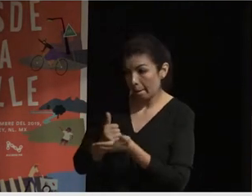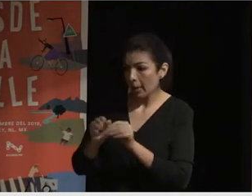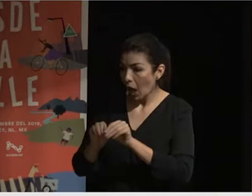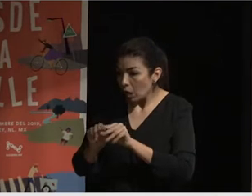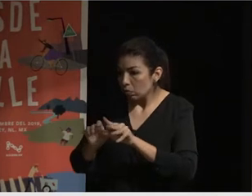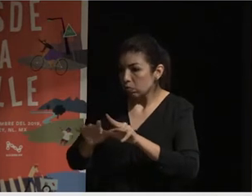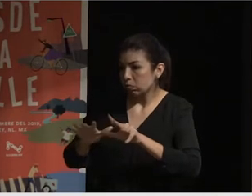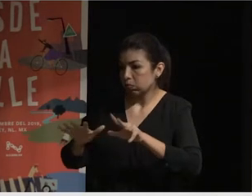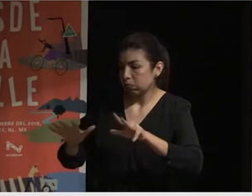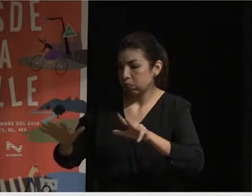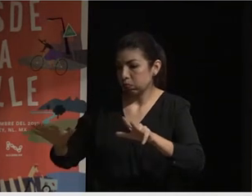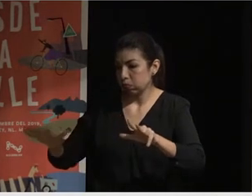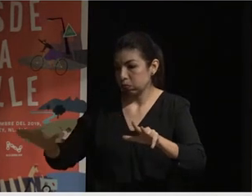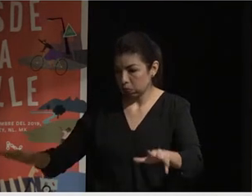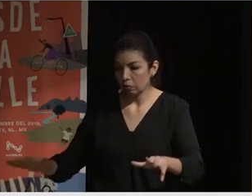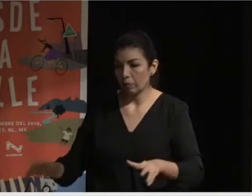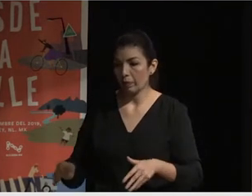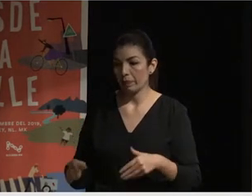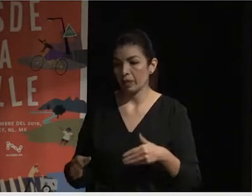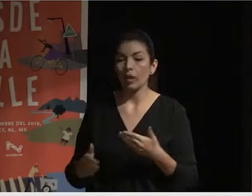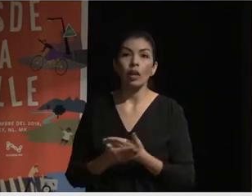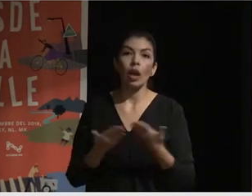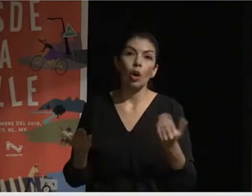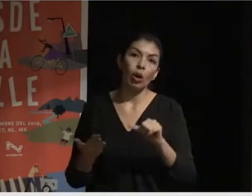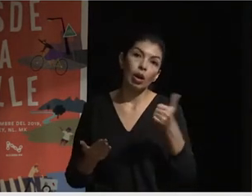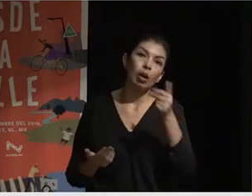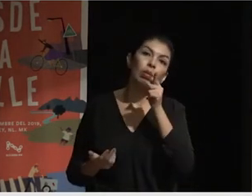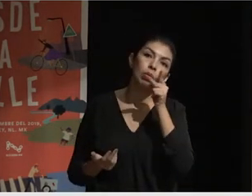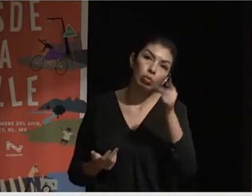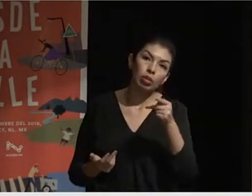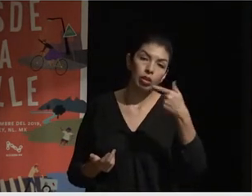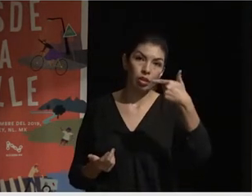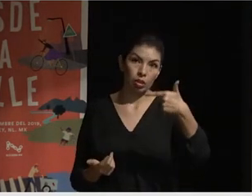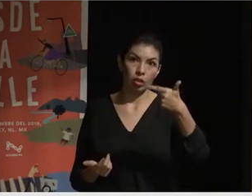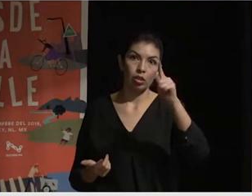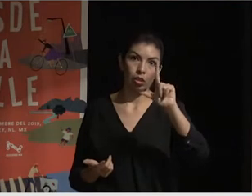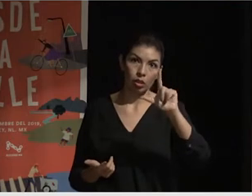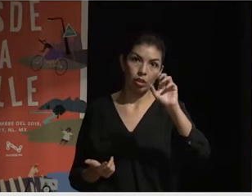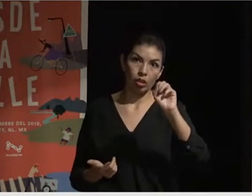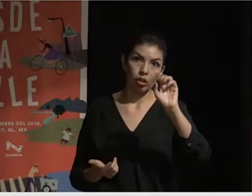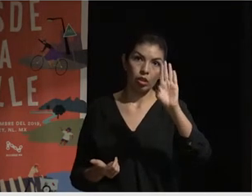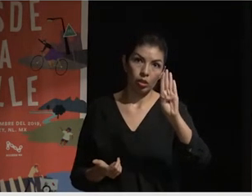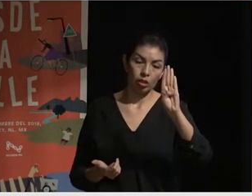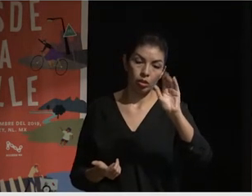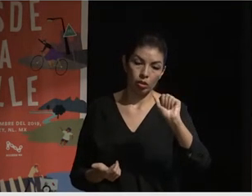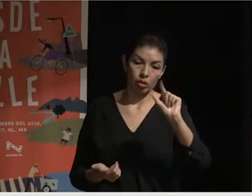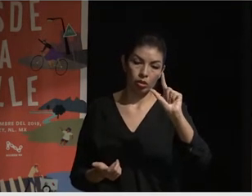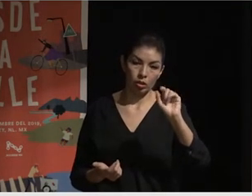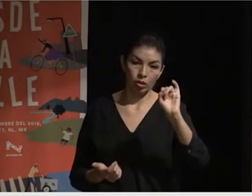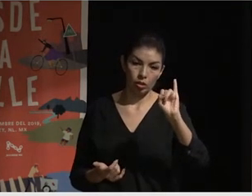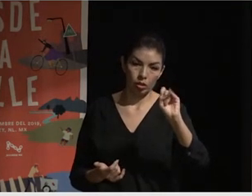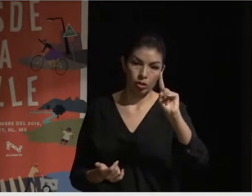no solo del concepto. El concepto se empieza a usar en México, yo rastreé para hacer la tesis de doctorado, rastreé en los medios cuando aparece, y